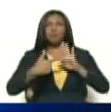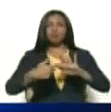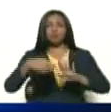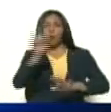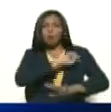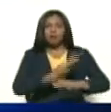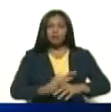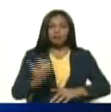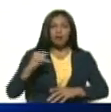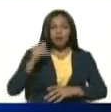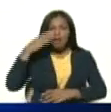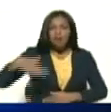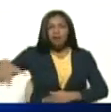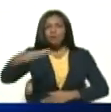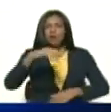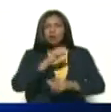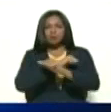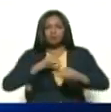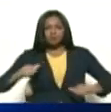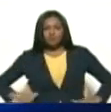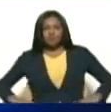potencia las fuerzas